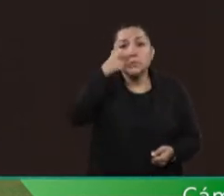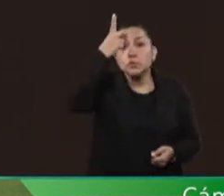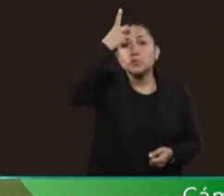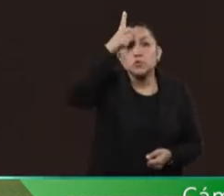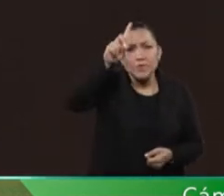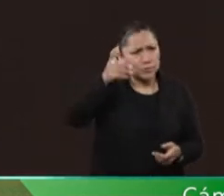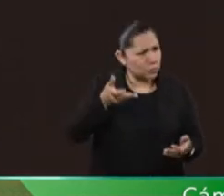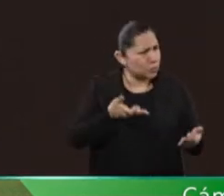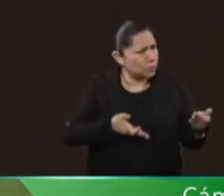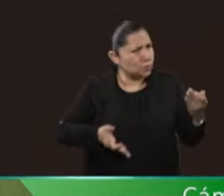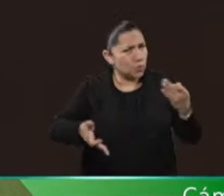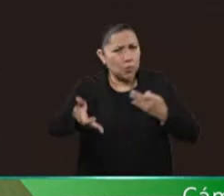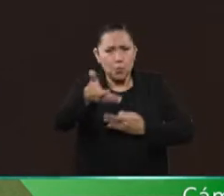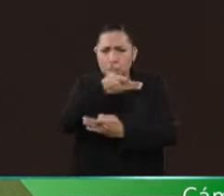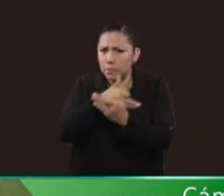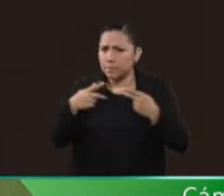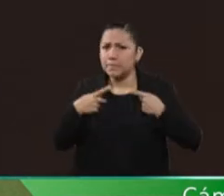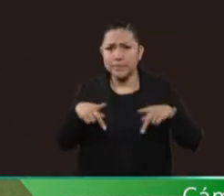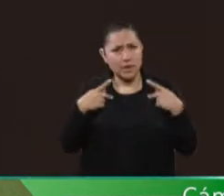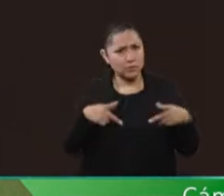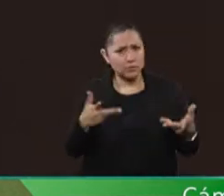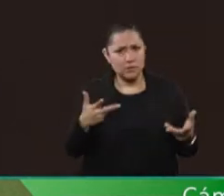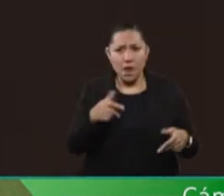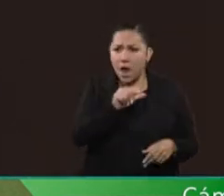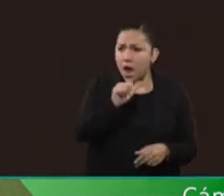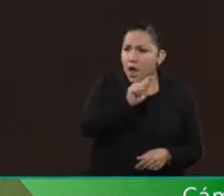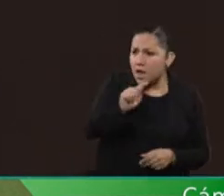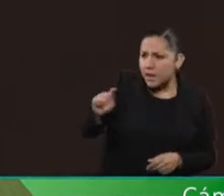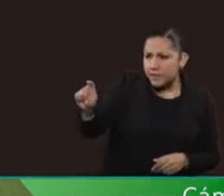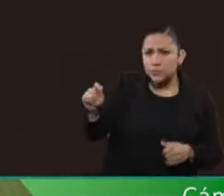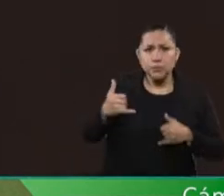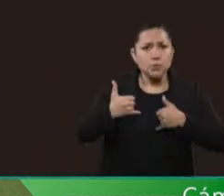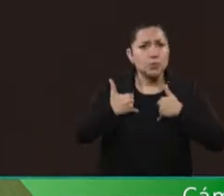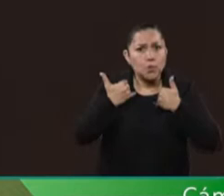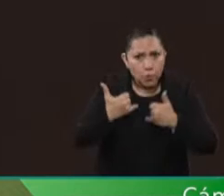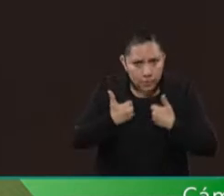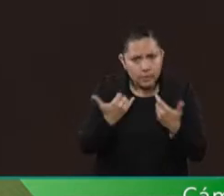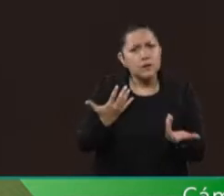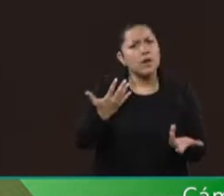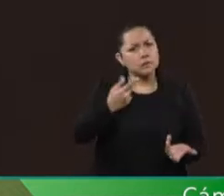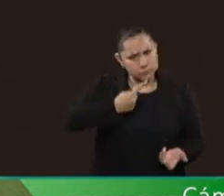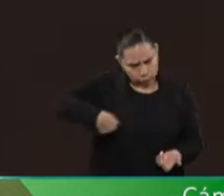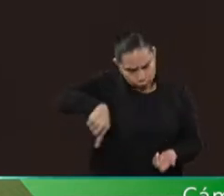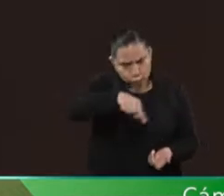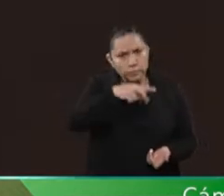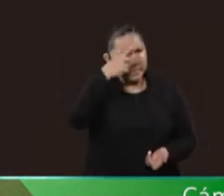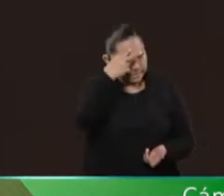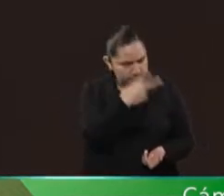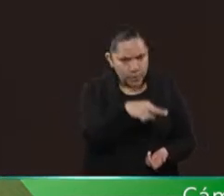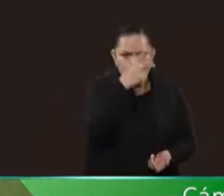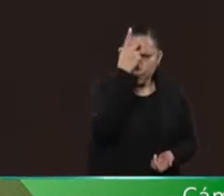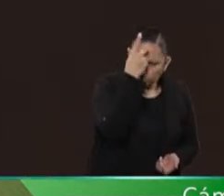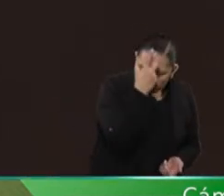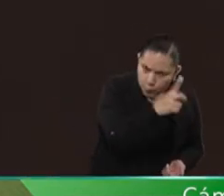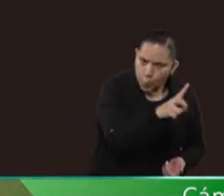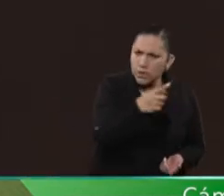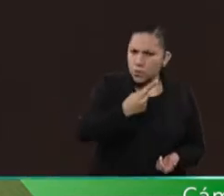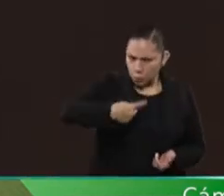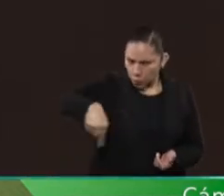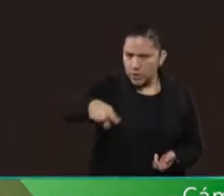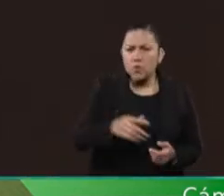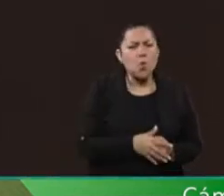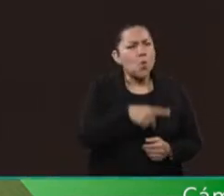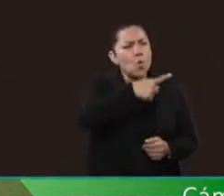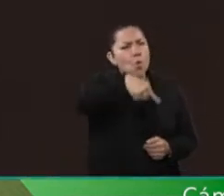las próximas generaciones ustedes creen que trayendo el estatuto de morena a